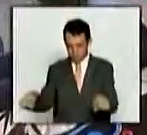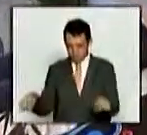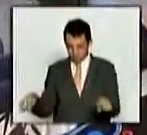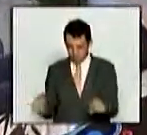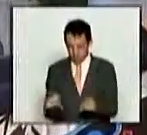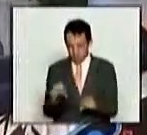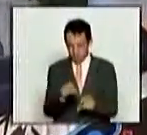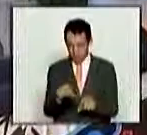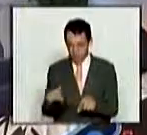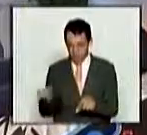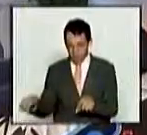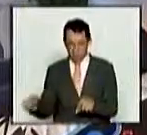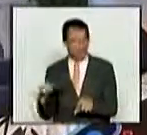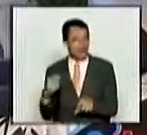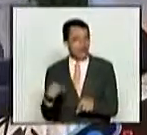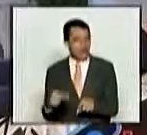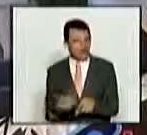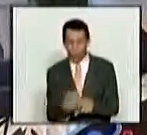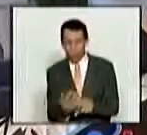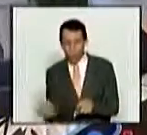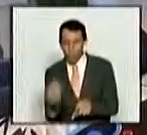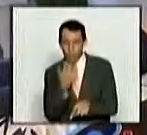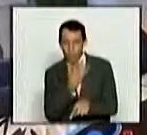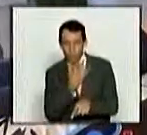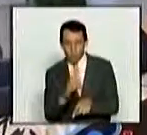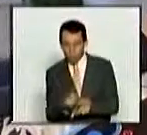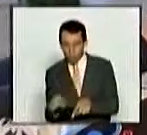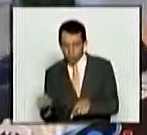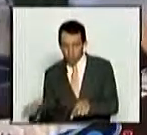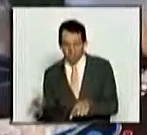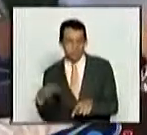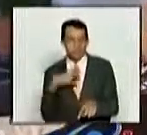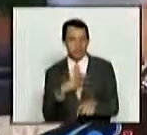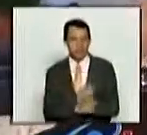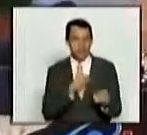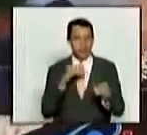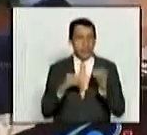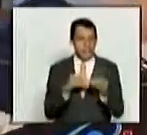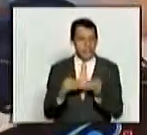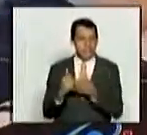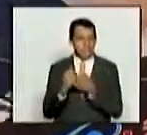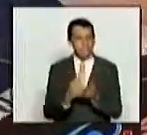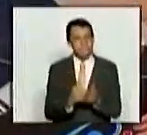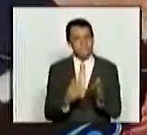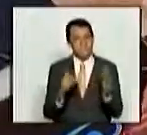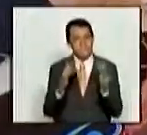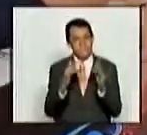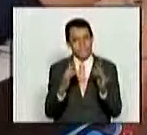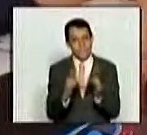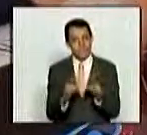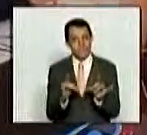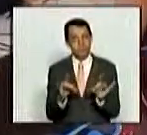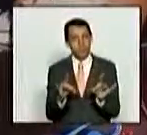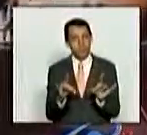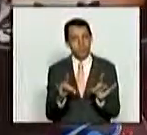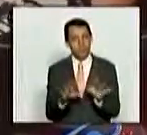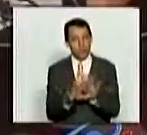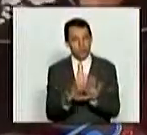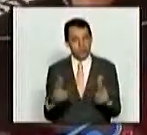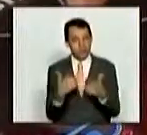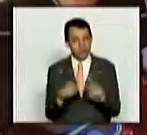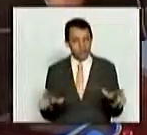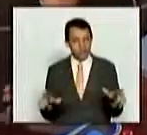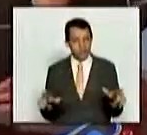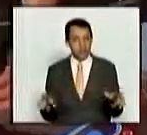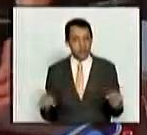Bueno, la función que estamos trabajando en este momento con el equipo es una función que nos va a permitir liberar dolor. El equipo tiene varias funciones,